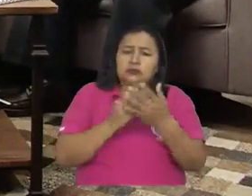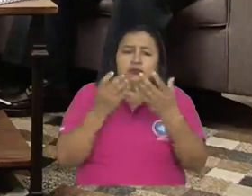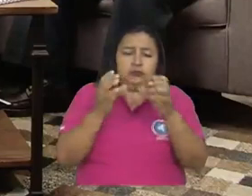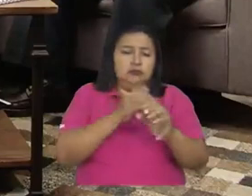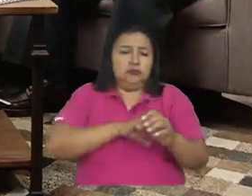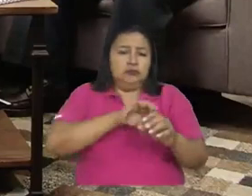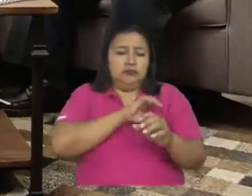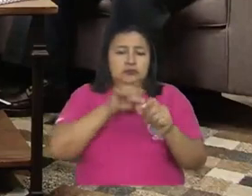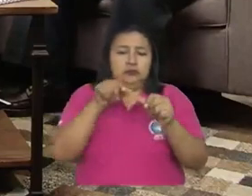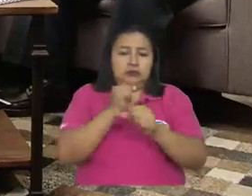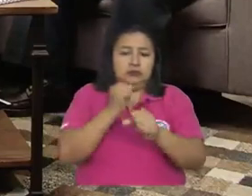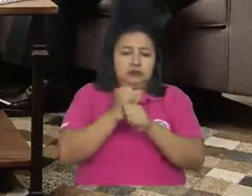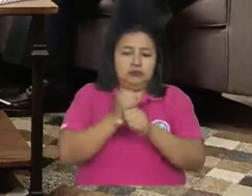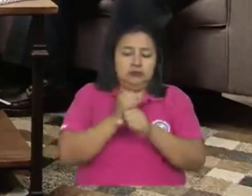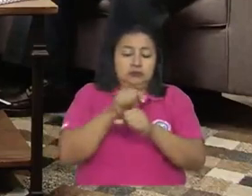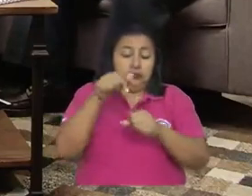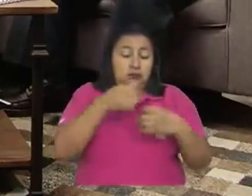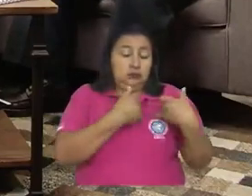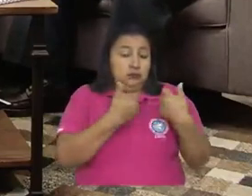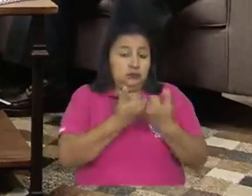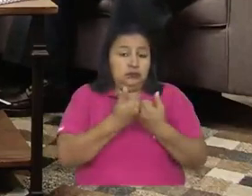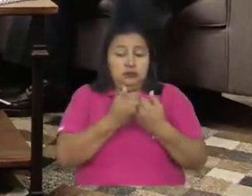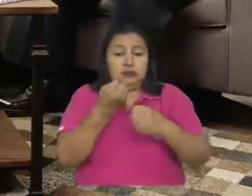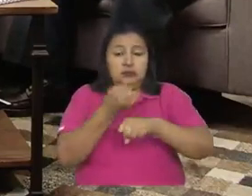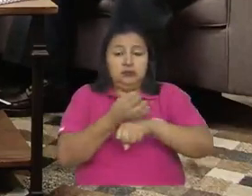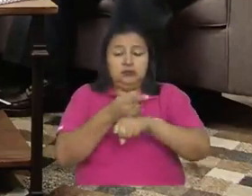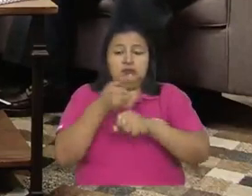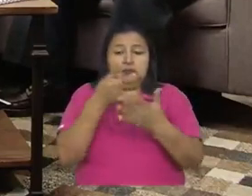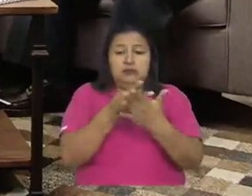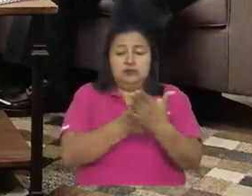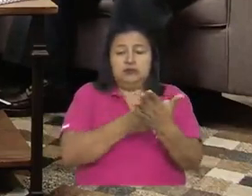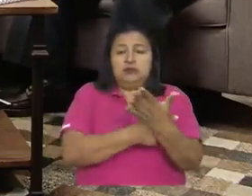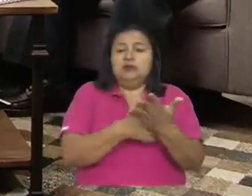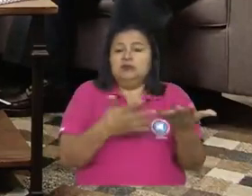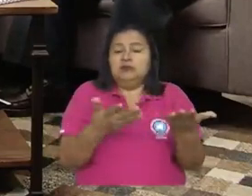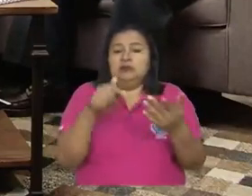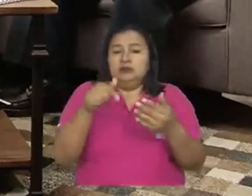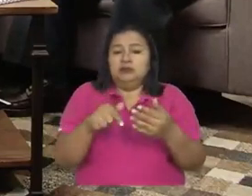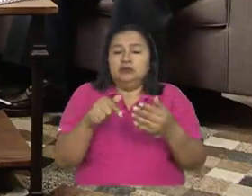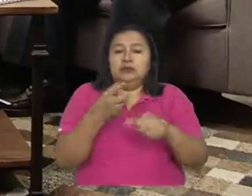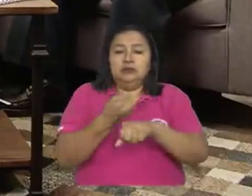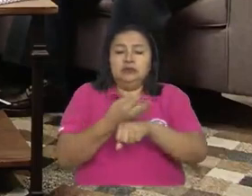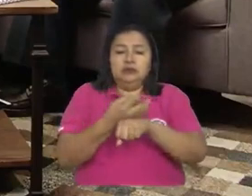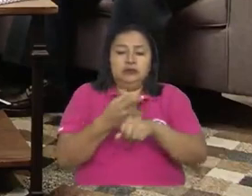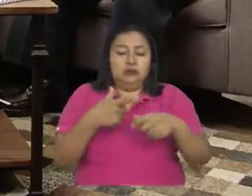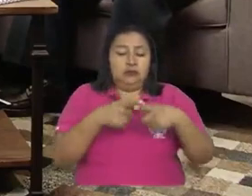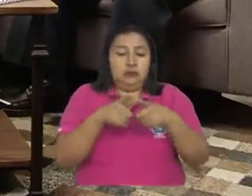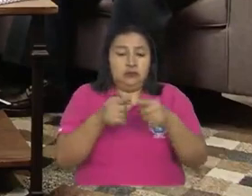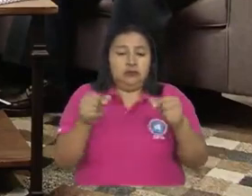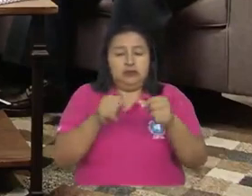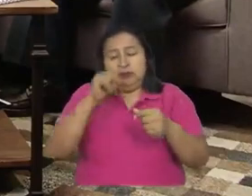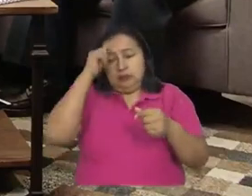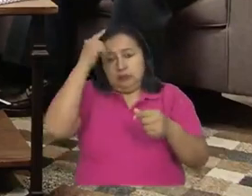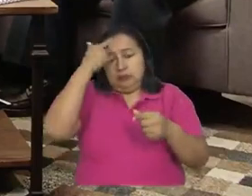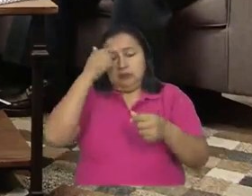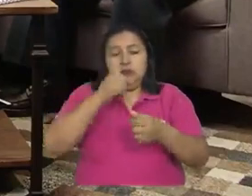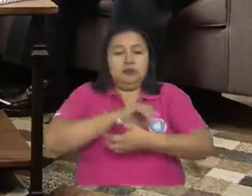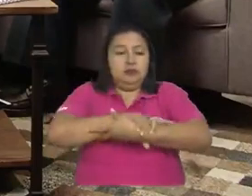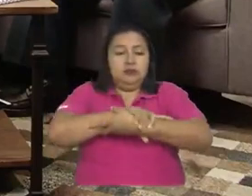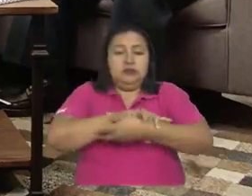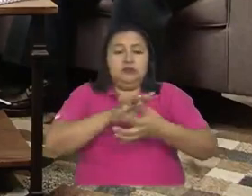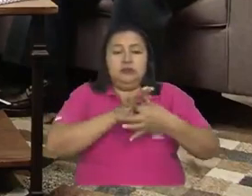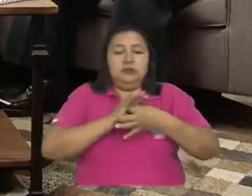caracterizado a la ejecución de los presupuestos. En este caso de la Alcaldía de Managua o del Gobierno de Reconciliación y Unidad Nacional ha